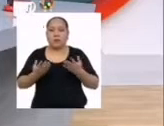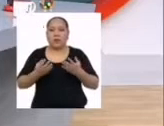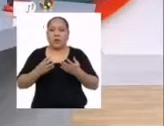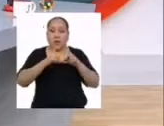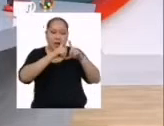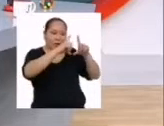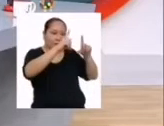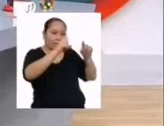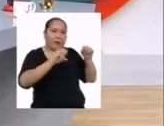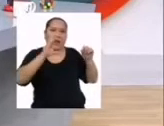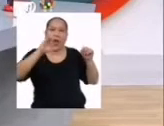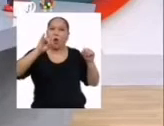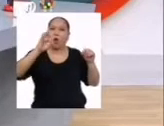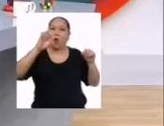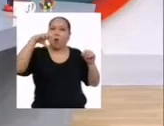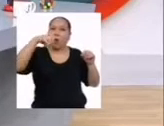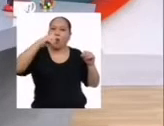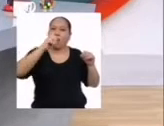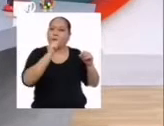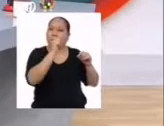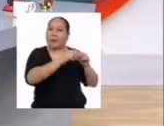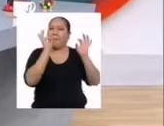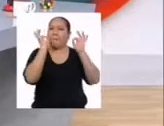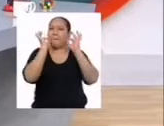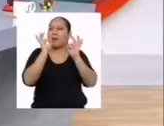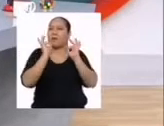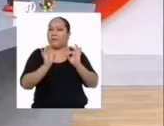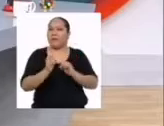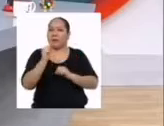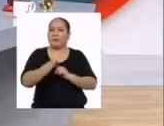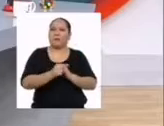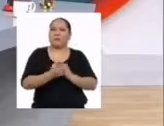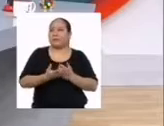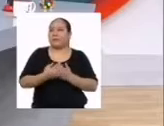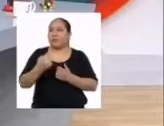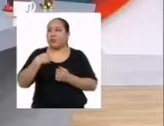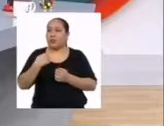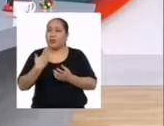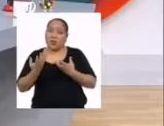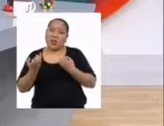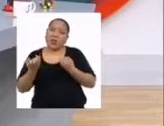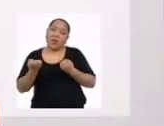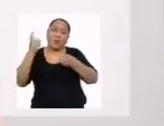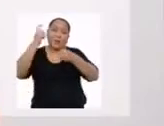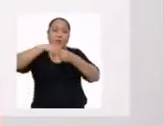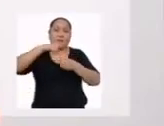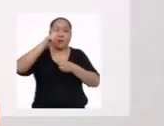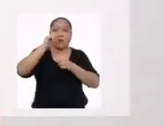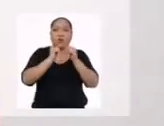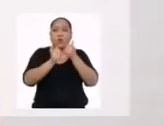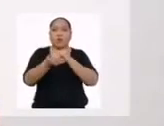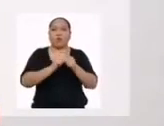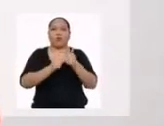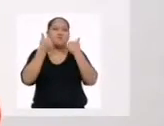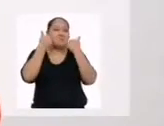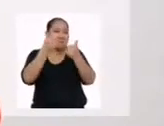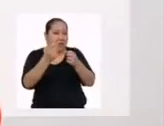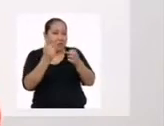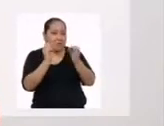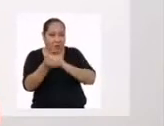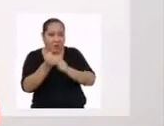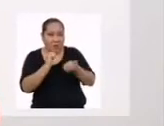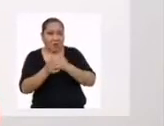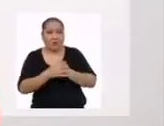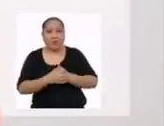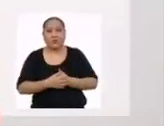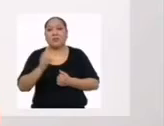texto, para que quede bien chévere. Así, porque voy a participar en un concurso. ¡Qué bueno lo del concurso! De